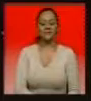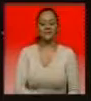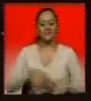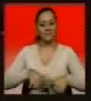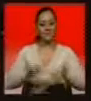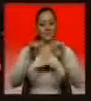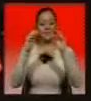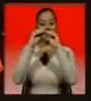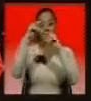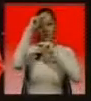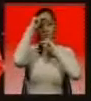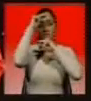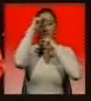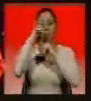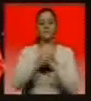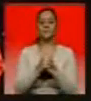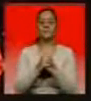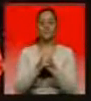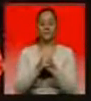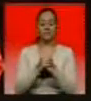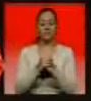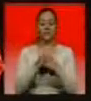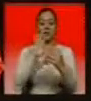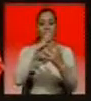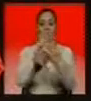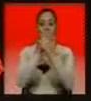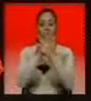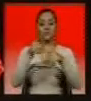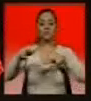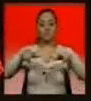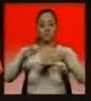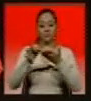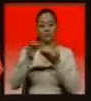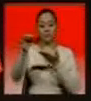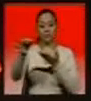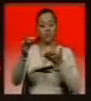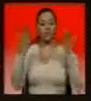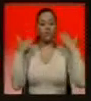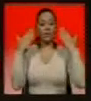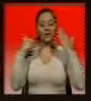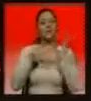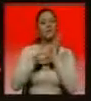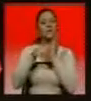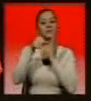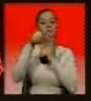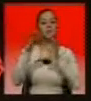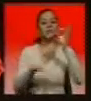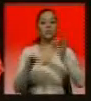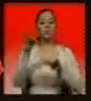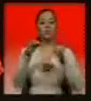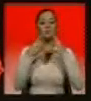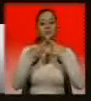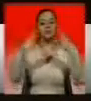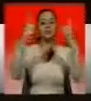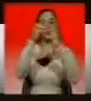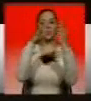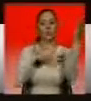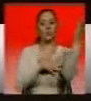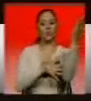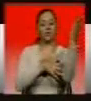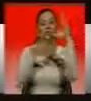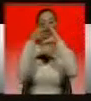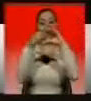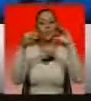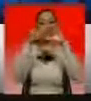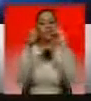Continuamos con más noticias. En el Centro de Privación de Libertad Zonal 8 de Guayaquil, el Ministerio de Justicia lanzó el proyecto Cuentos de